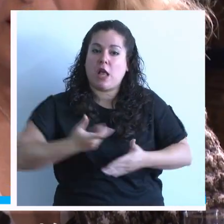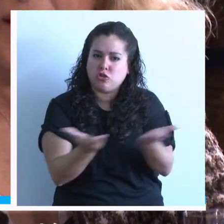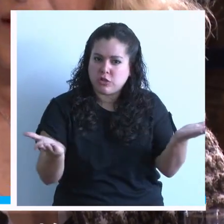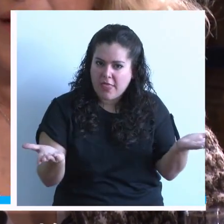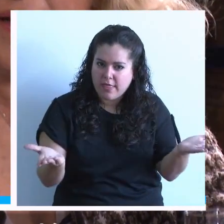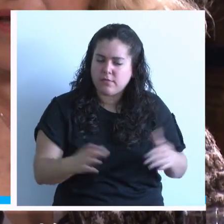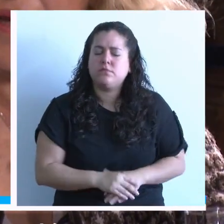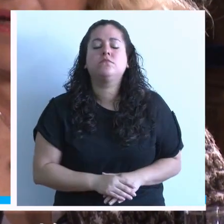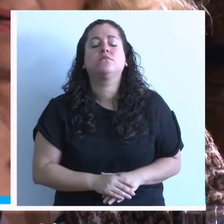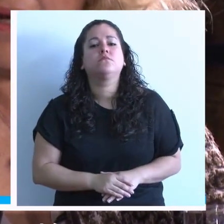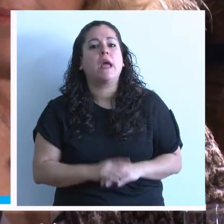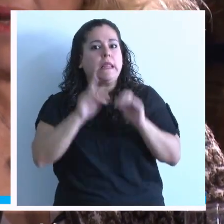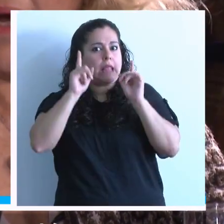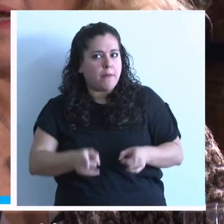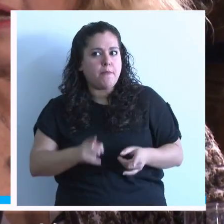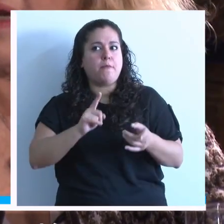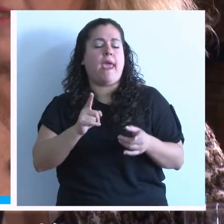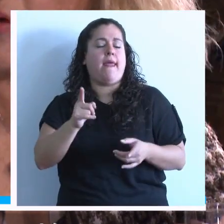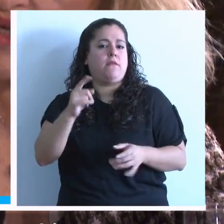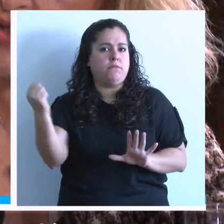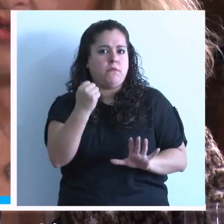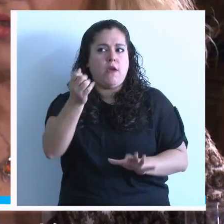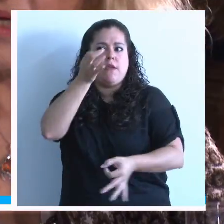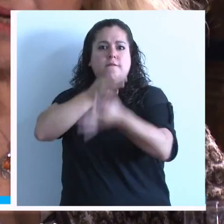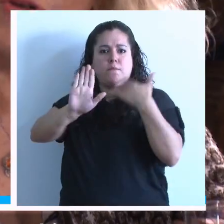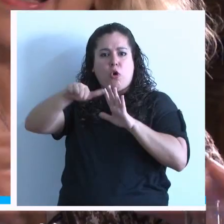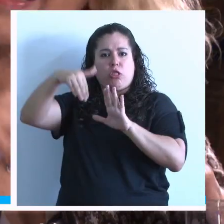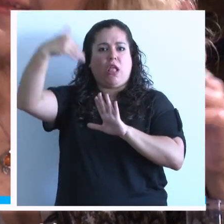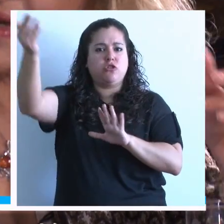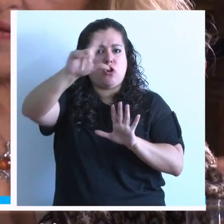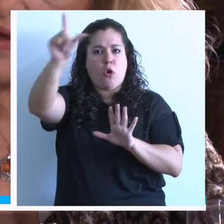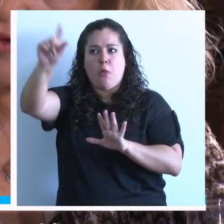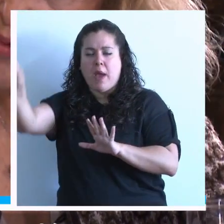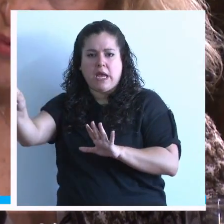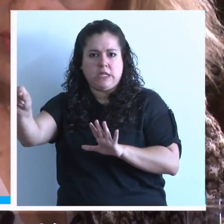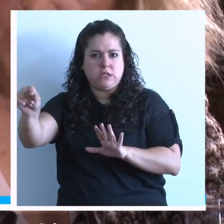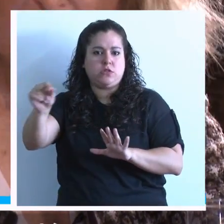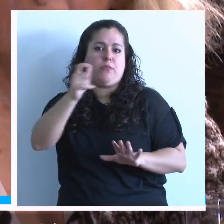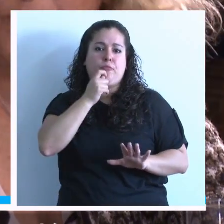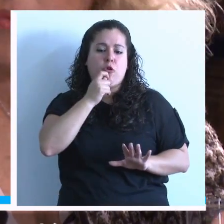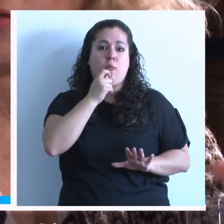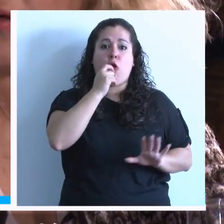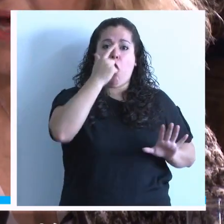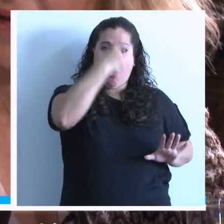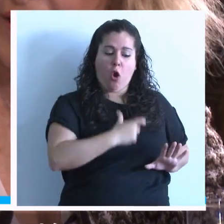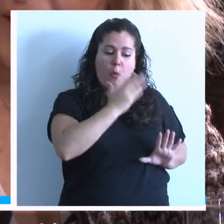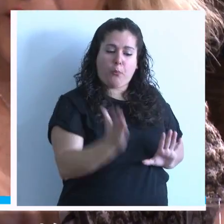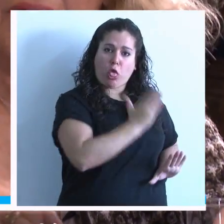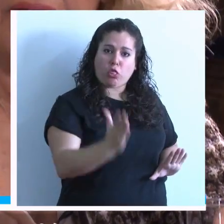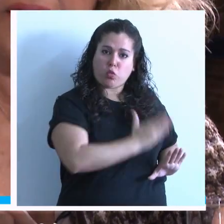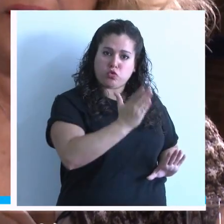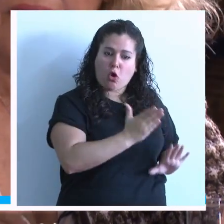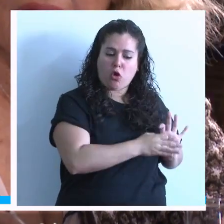también que la exportación y que toda la cadena, digamos, productiva, desde el productor